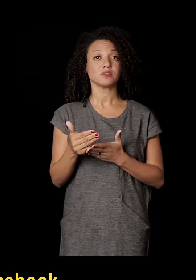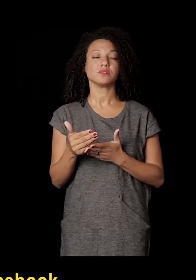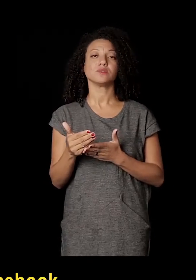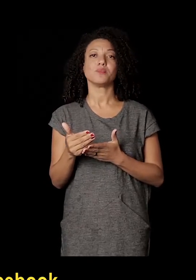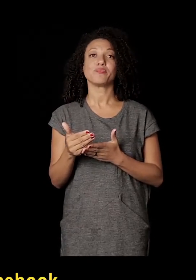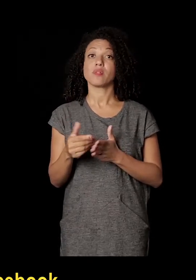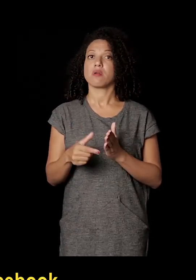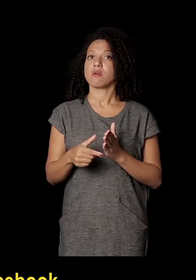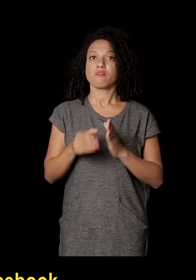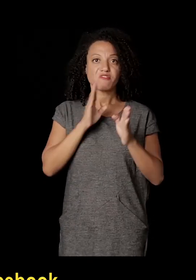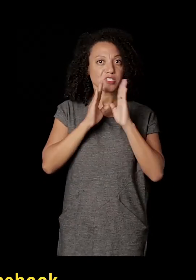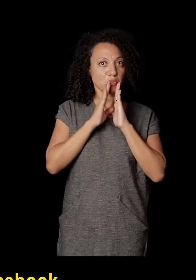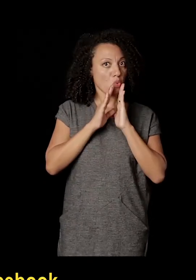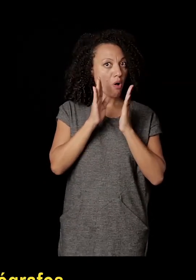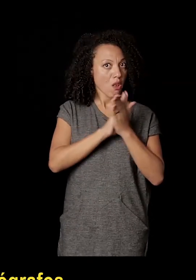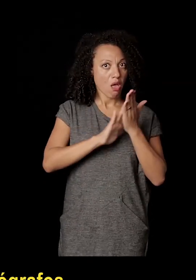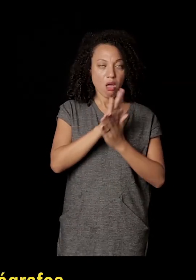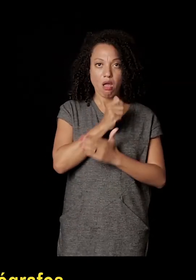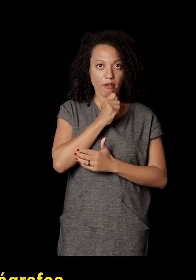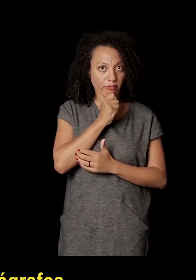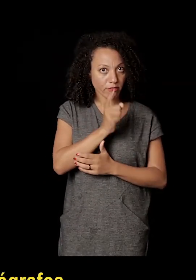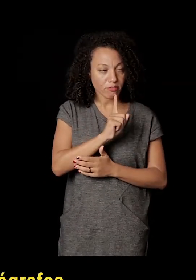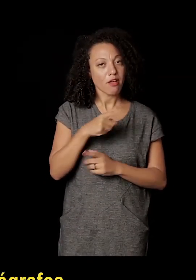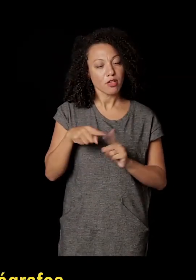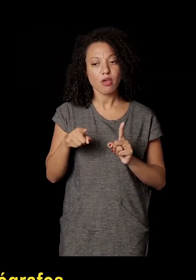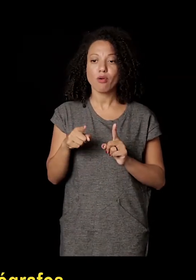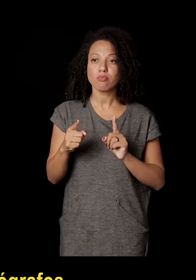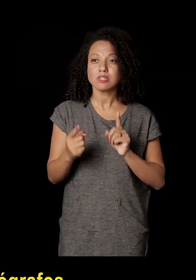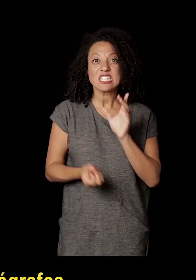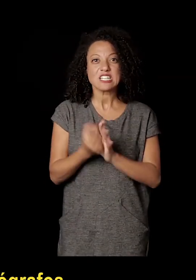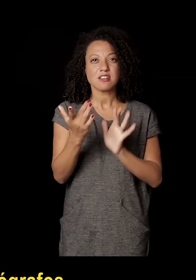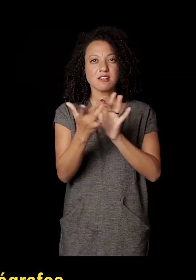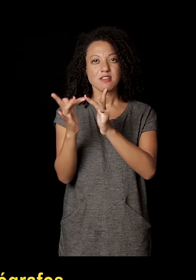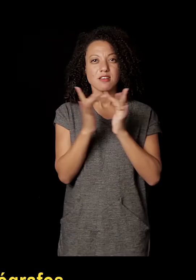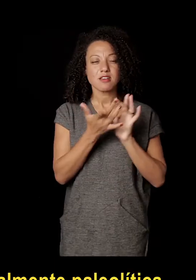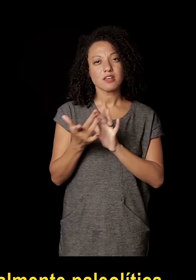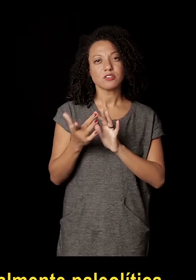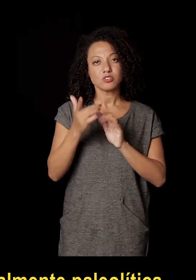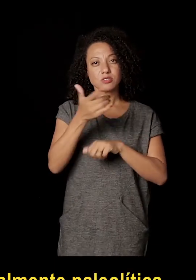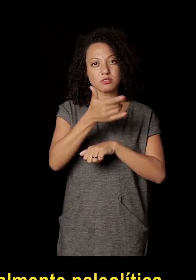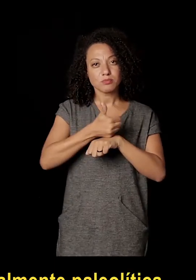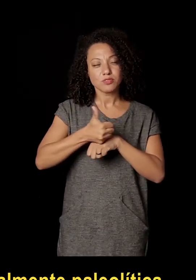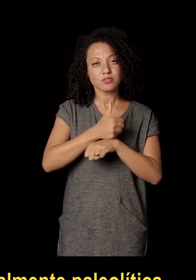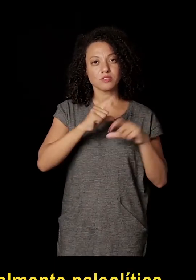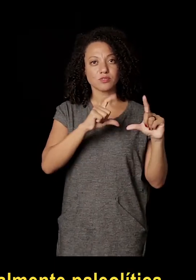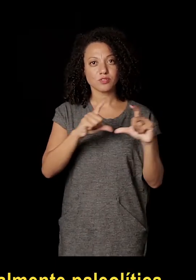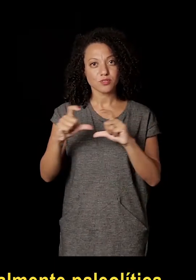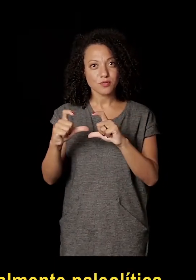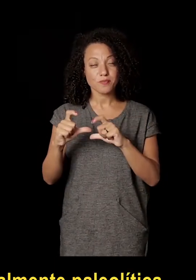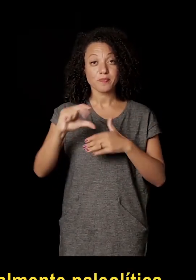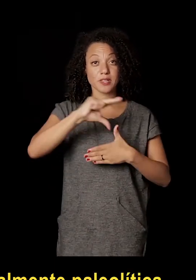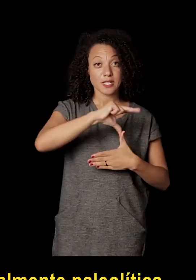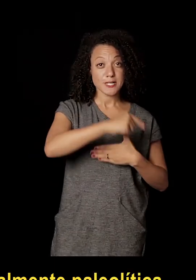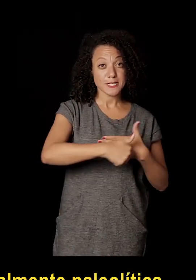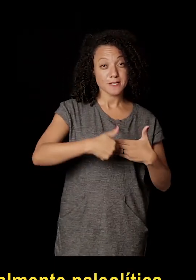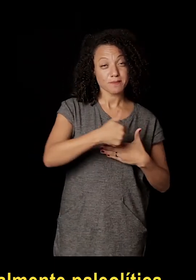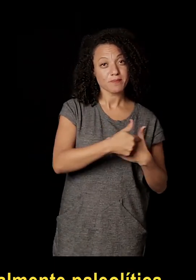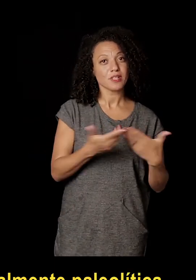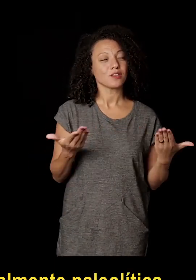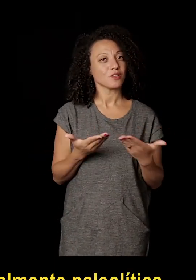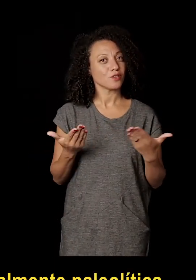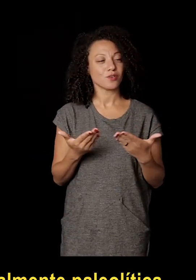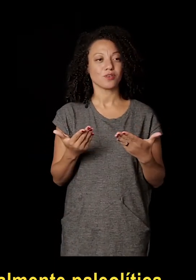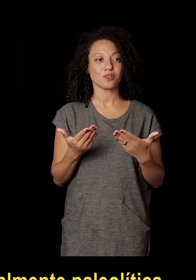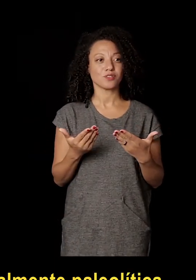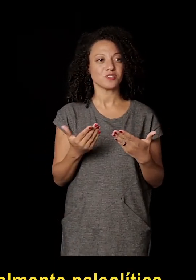Facebook, y dijimos, hagamos una red de fotógrafos latinoamericanos. Y construimos una red que ahora es totalmente paleolítica, porque